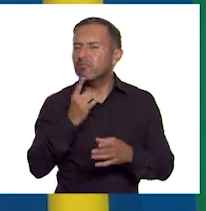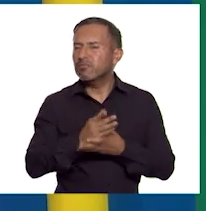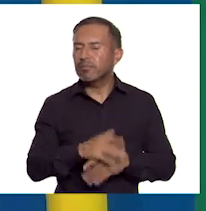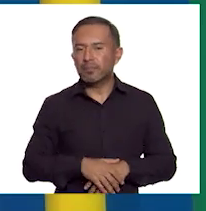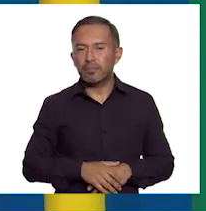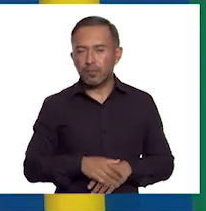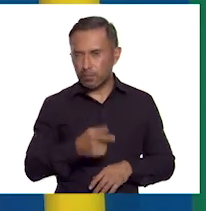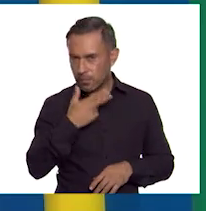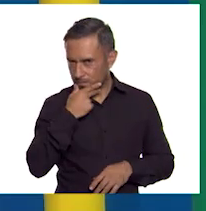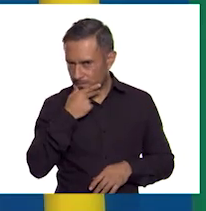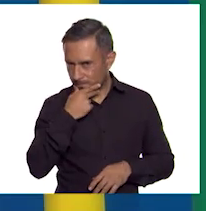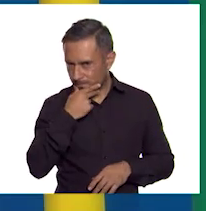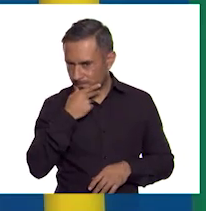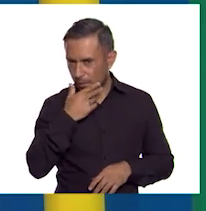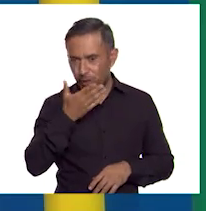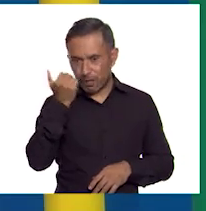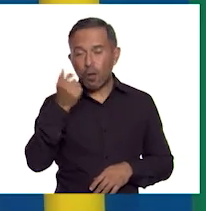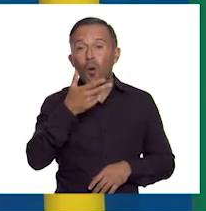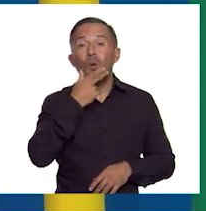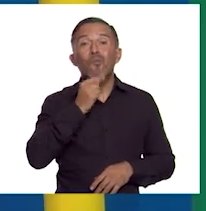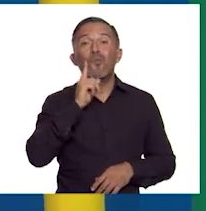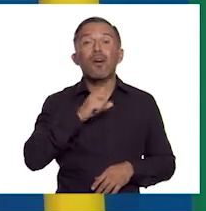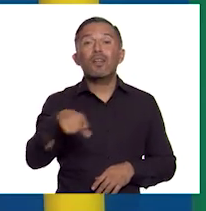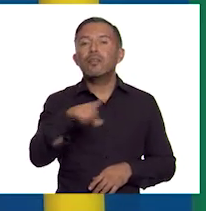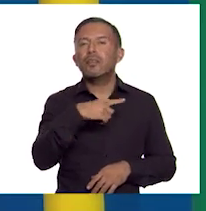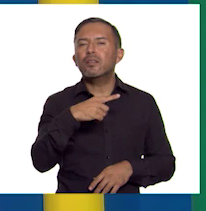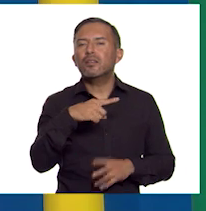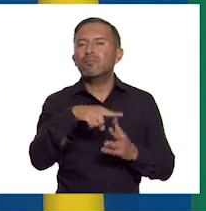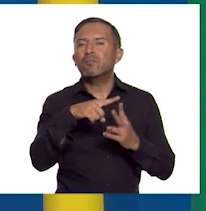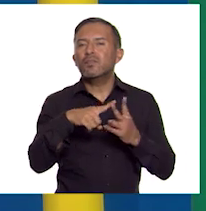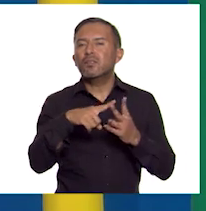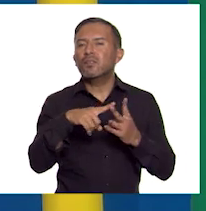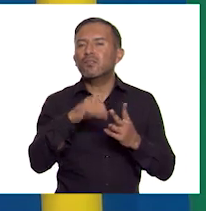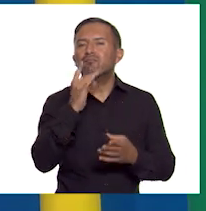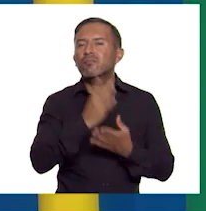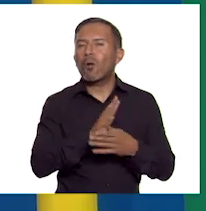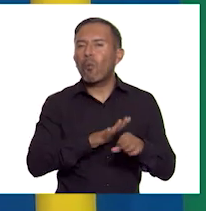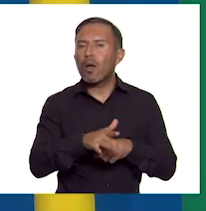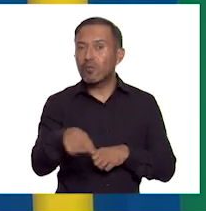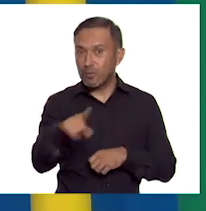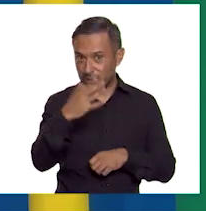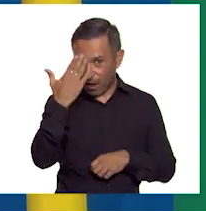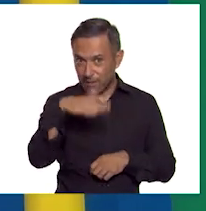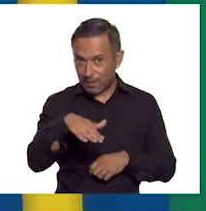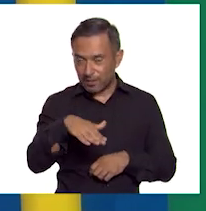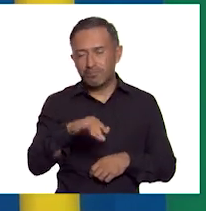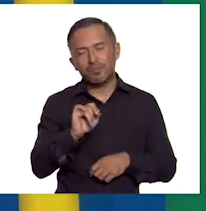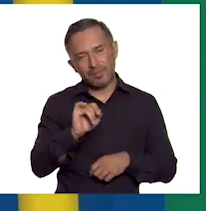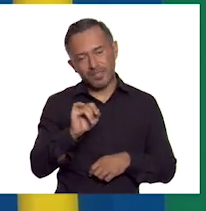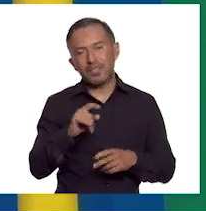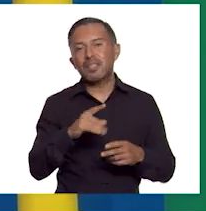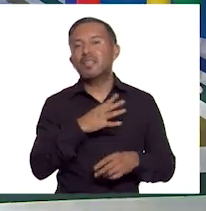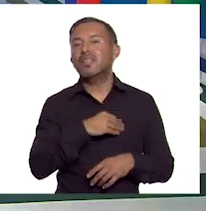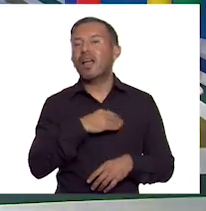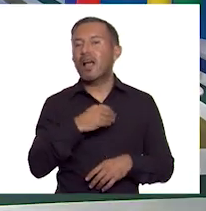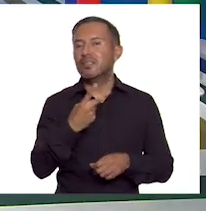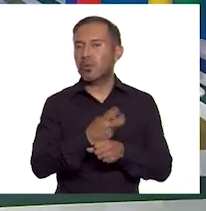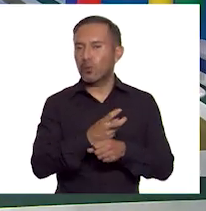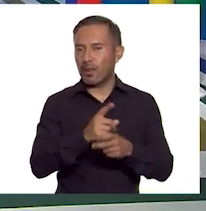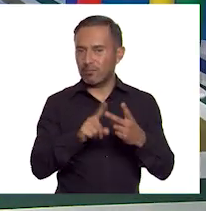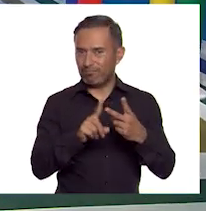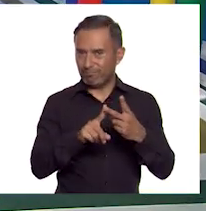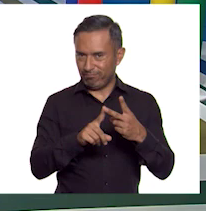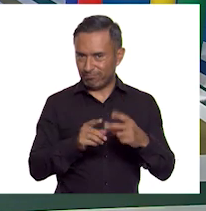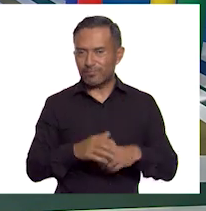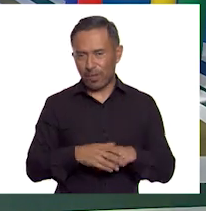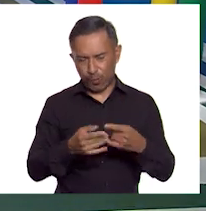allá en casita, ¿ustedes ya identificaron de quién se trata? Claro que sí, ¿verdad? Es la segunda hija que se menciona en el cuento, que